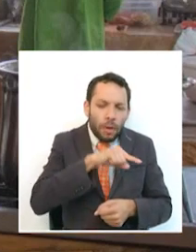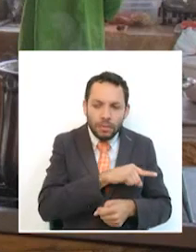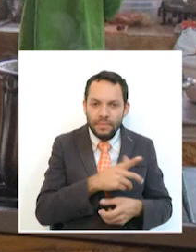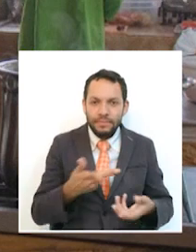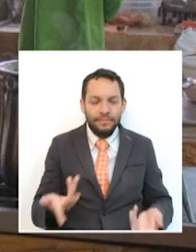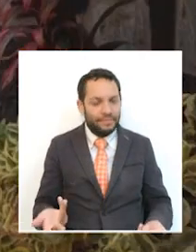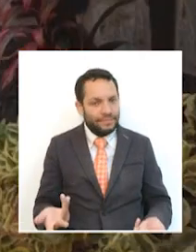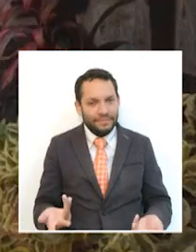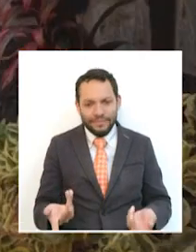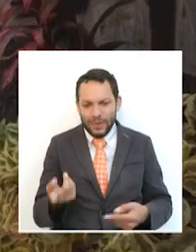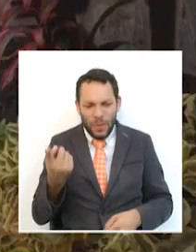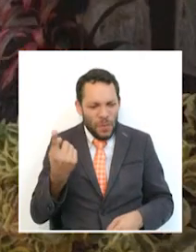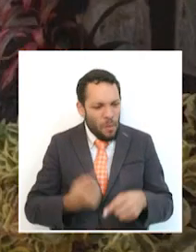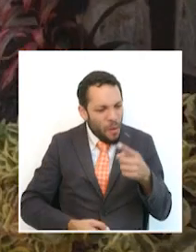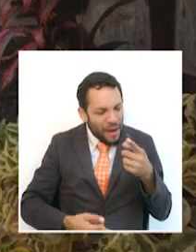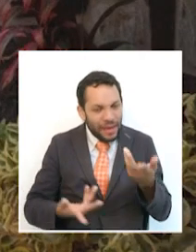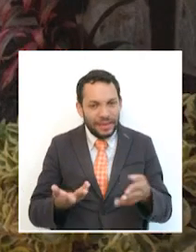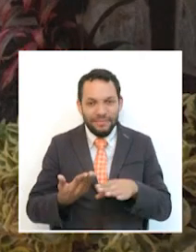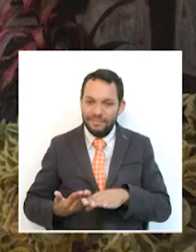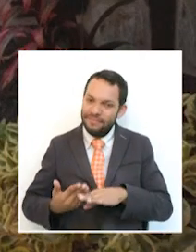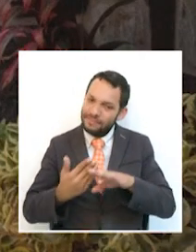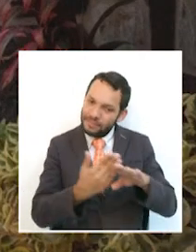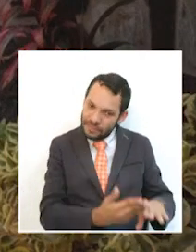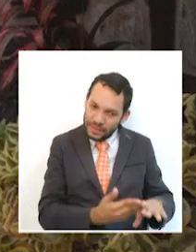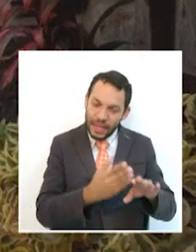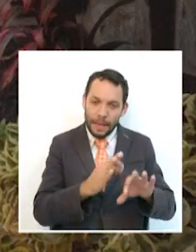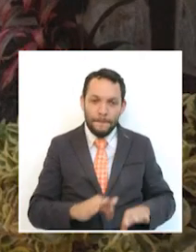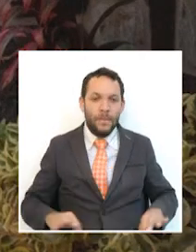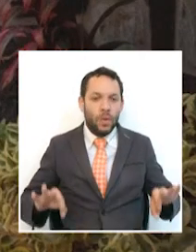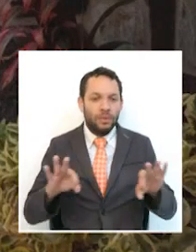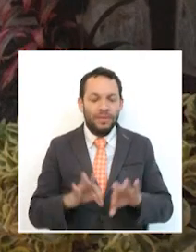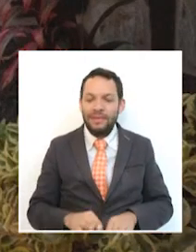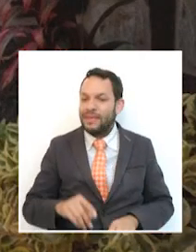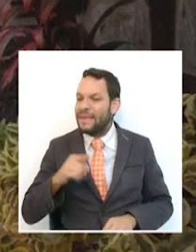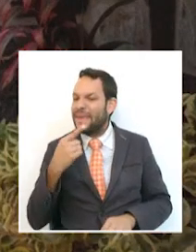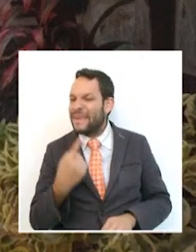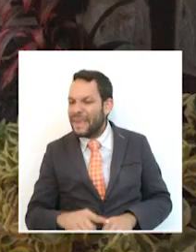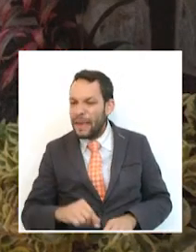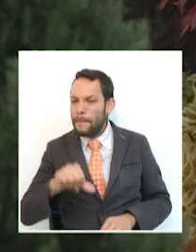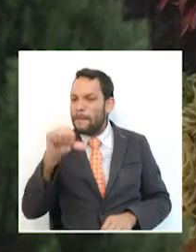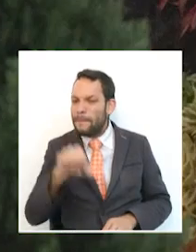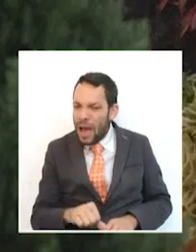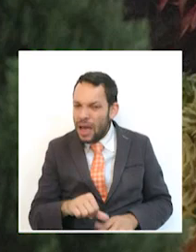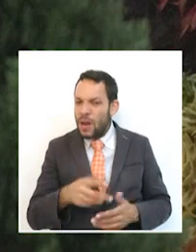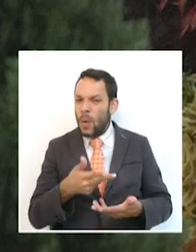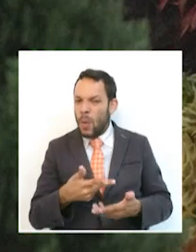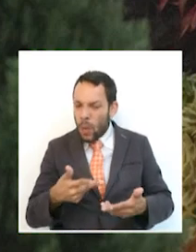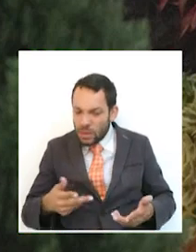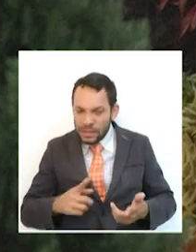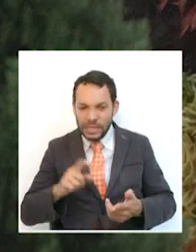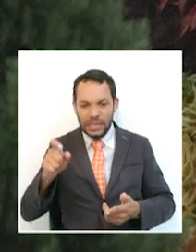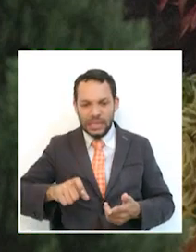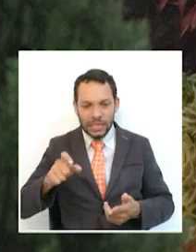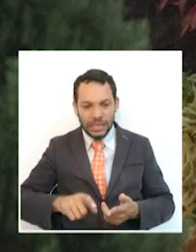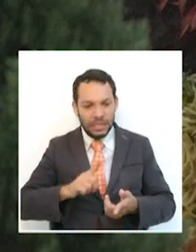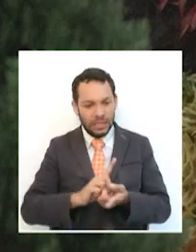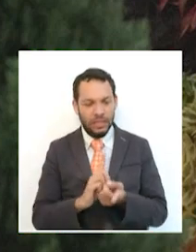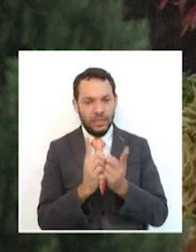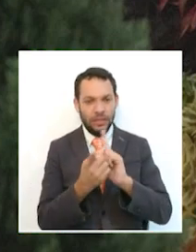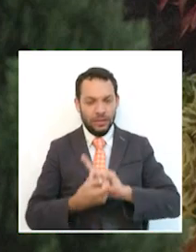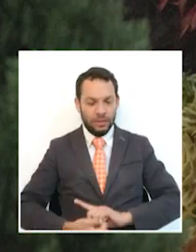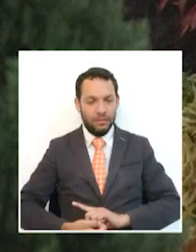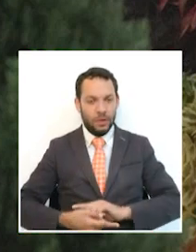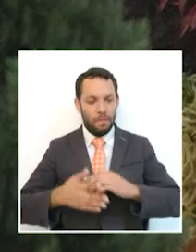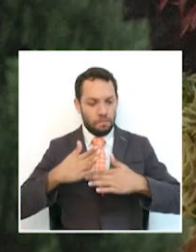el ego y lo importante es en este momento darnos cuenta que me está cayendo mal qué cambios necesito hacer cómo debo conectarme